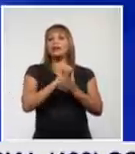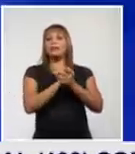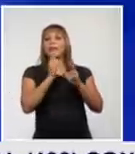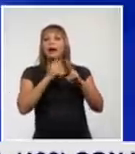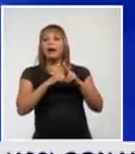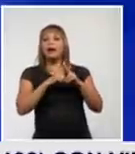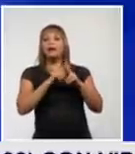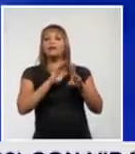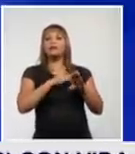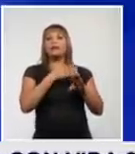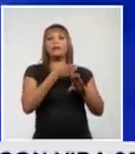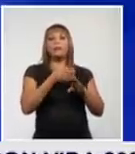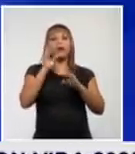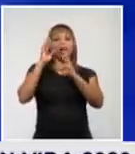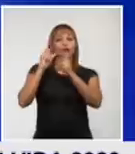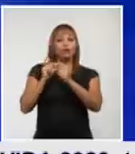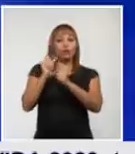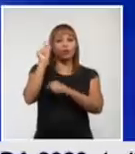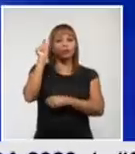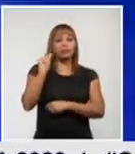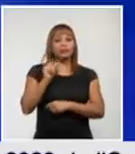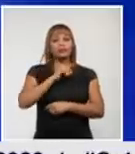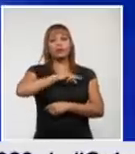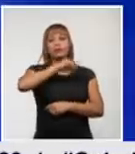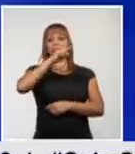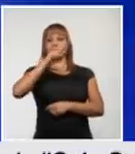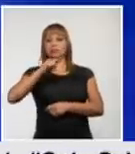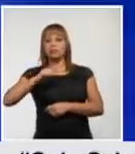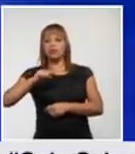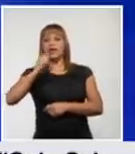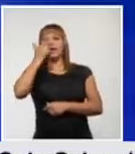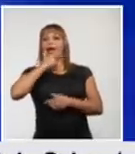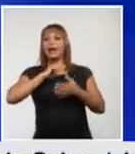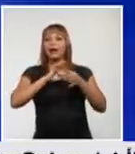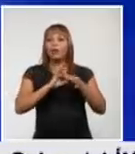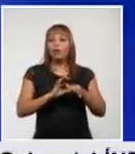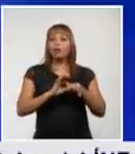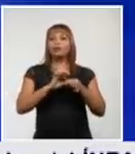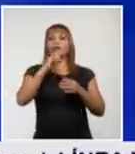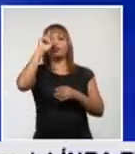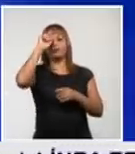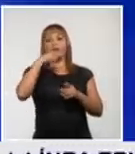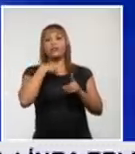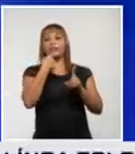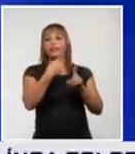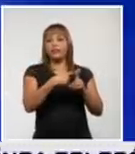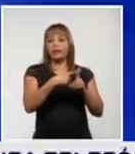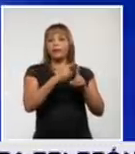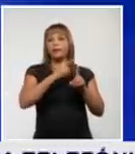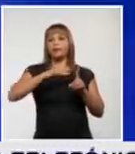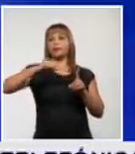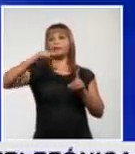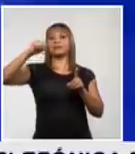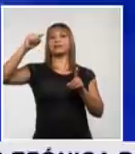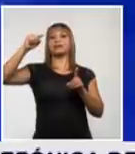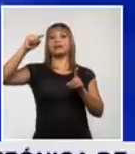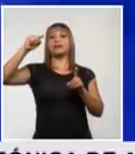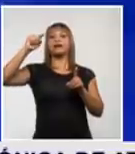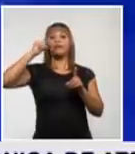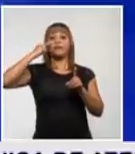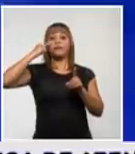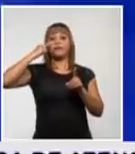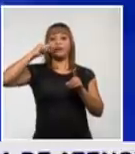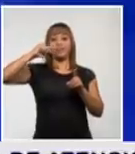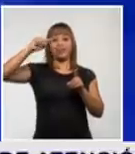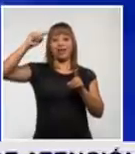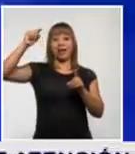casos que tuvimos en agosto, en septiembre, y fíjense como ya